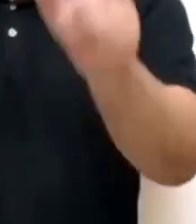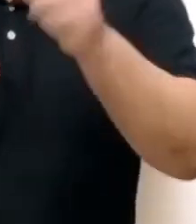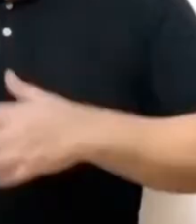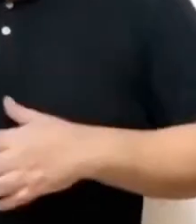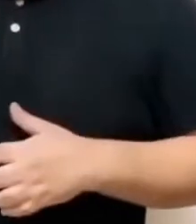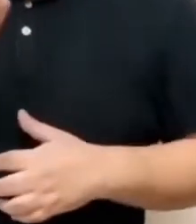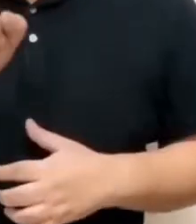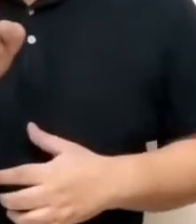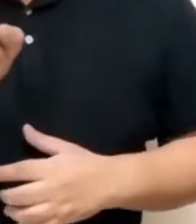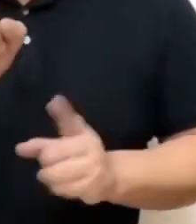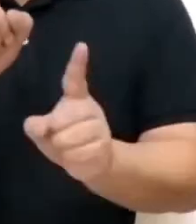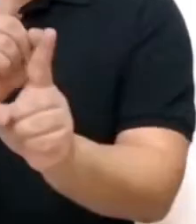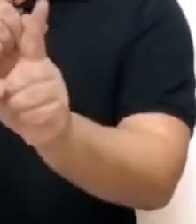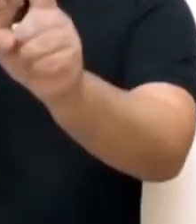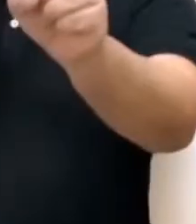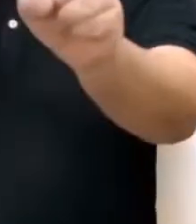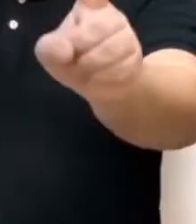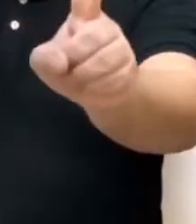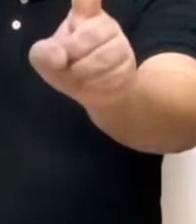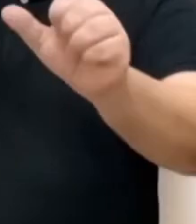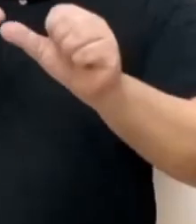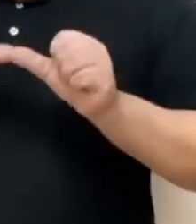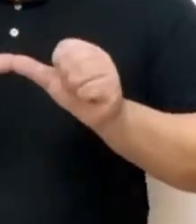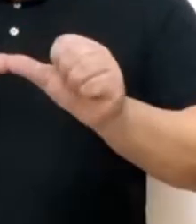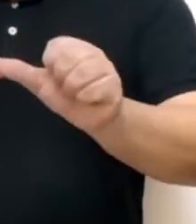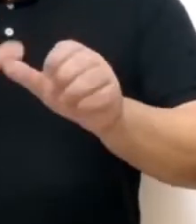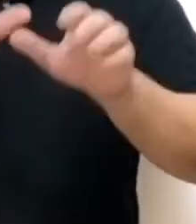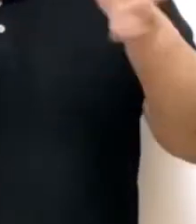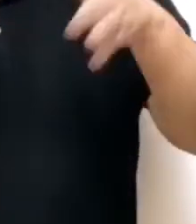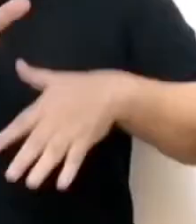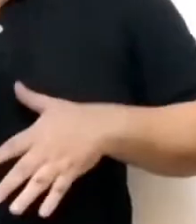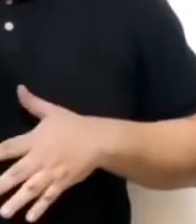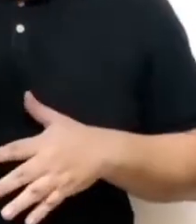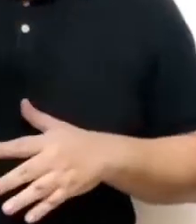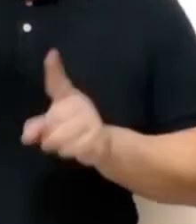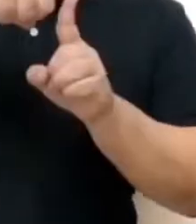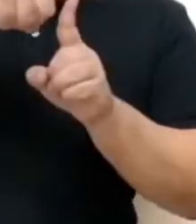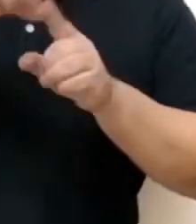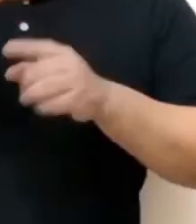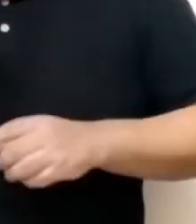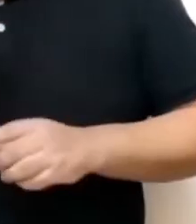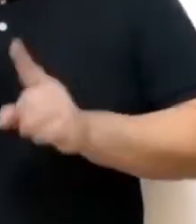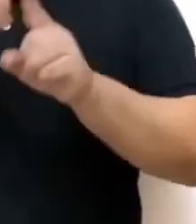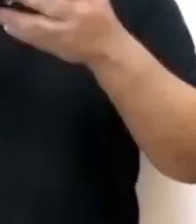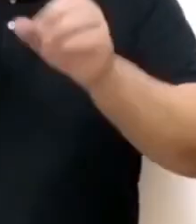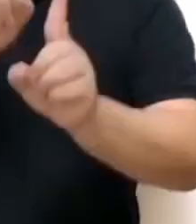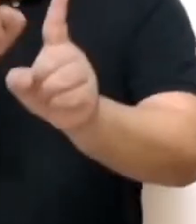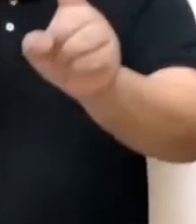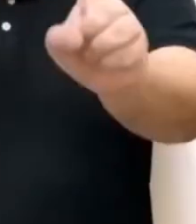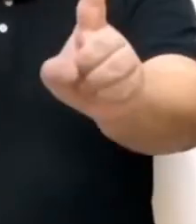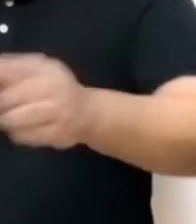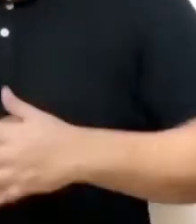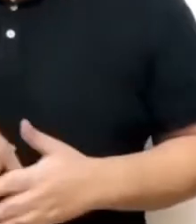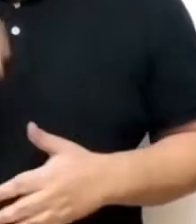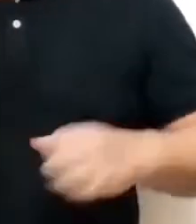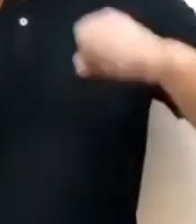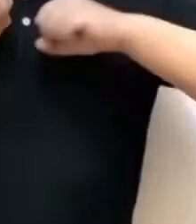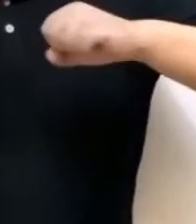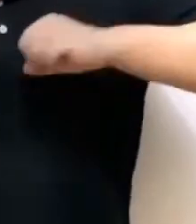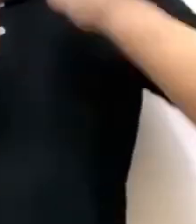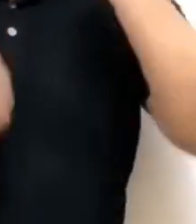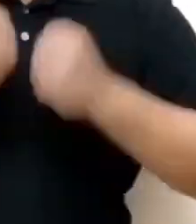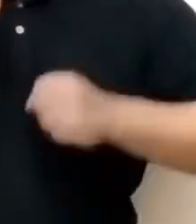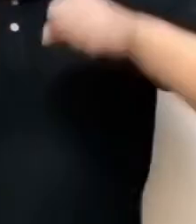Mantén tu distancia con el resto de personas en todo momento. De 1.5 metros a 2 metros como mínimo. Si haces